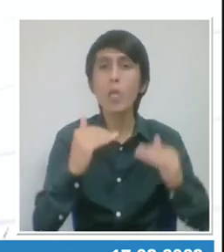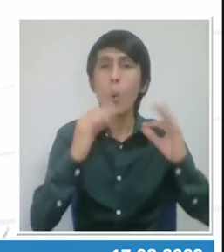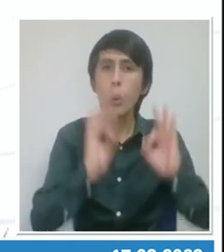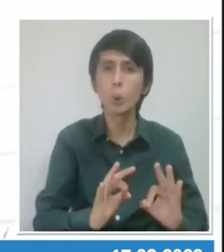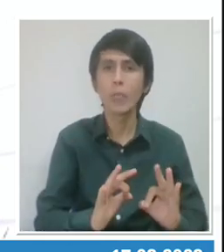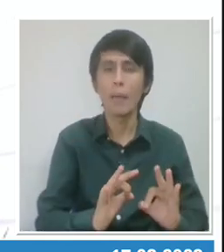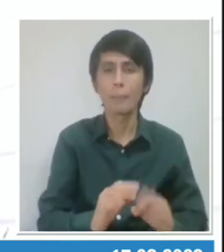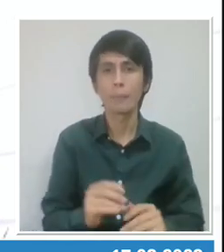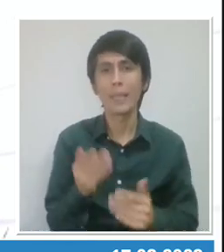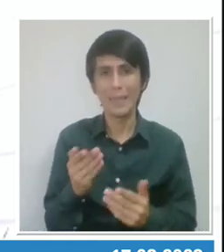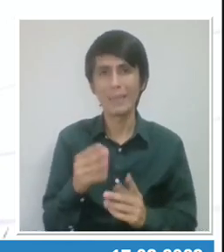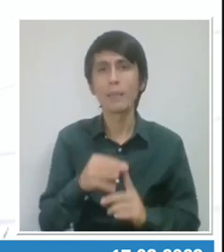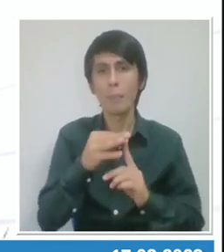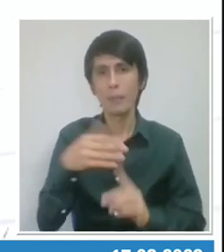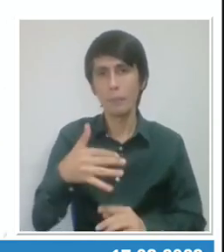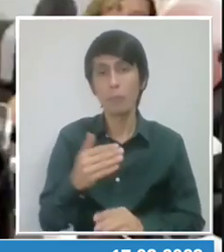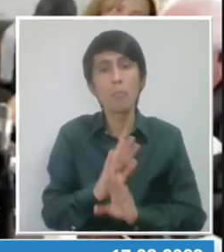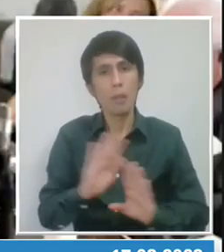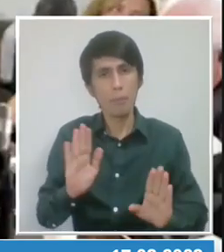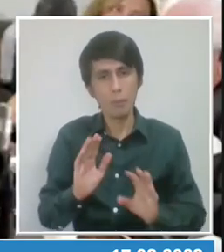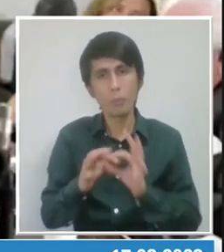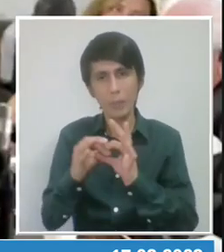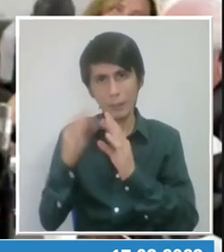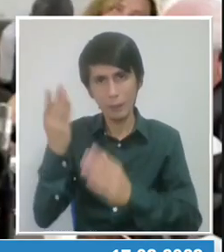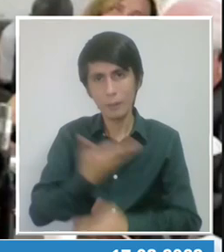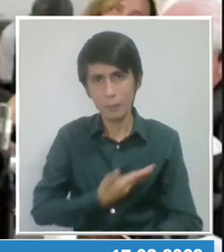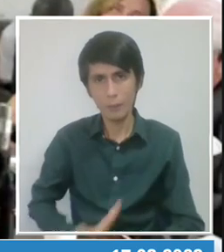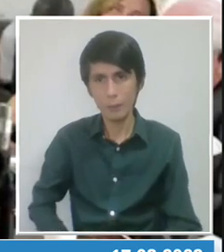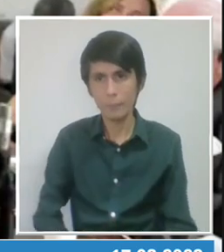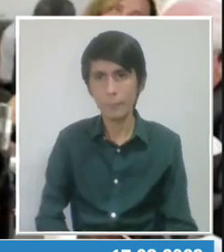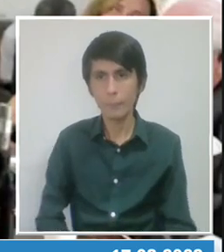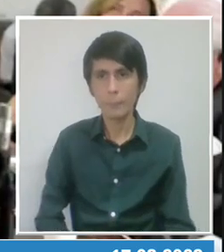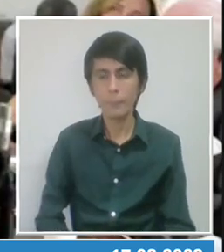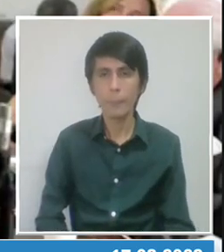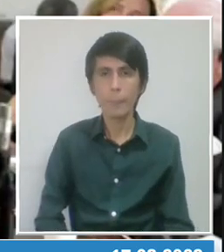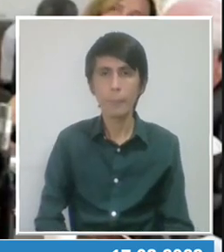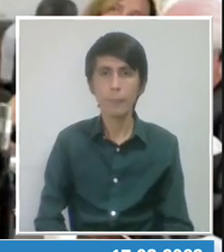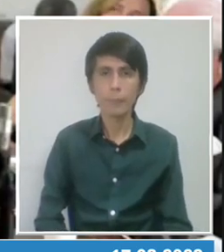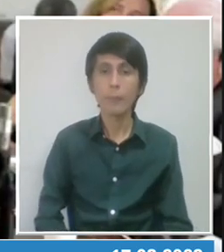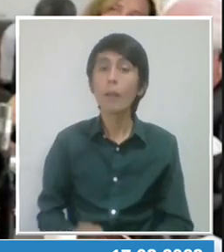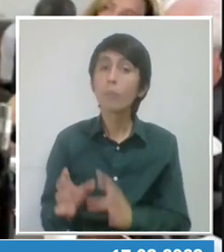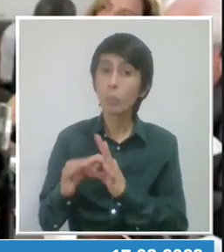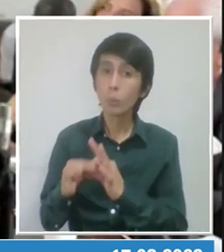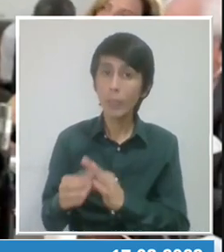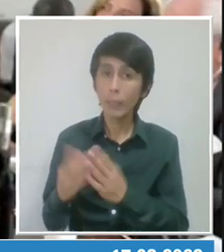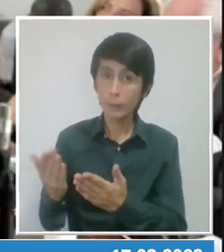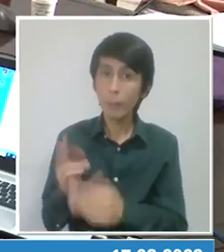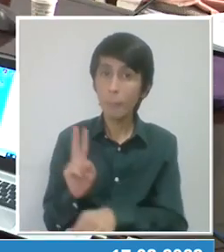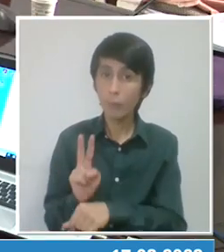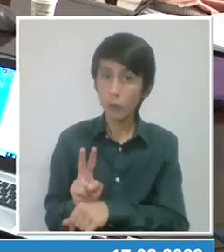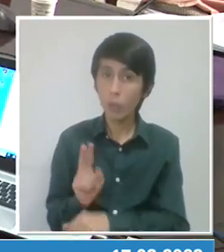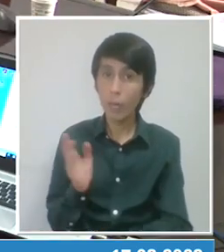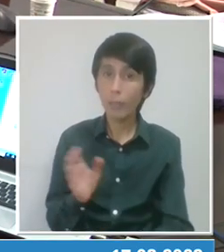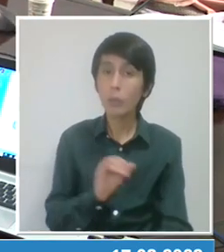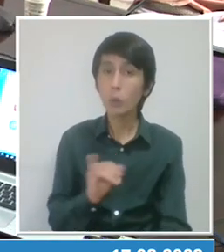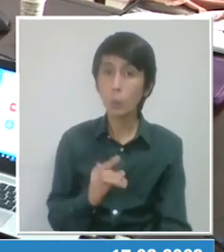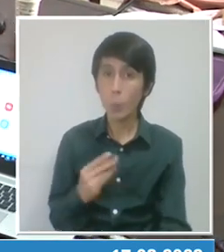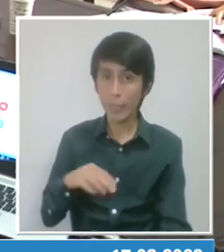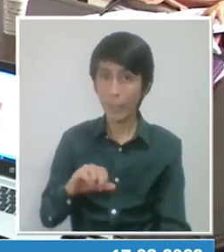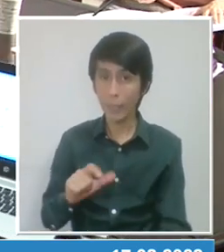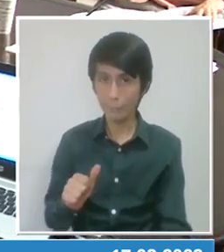eso. Muchas gracias, señor presidente. Muchas gracias, profesora Zúñiga. Tiene la palabra don José Luis Sea, profesor.